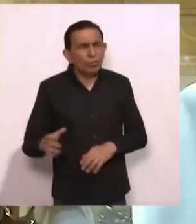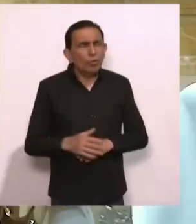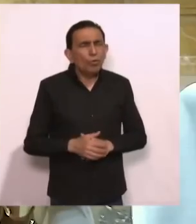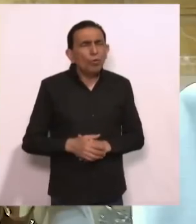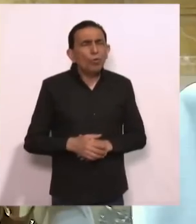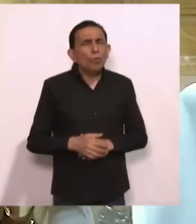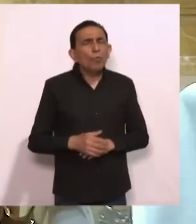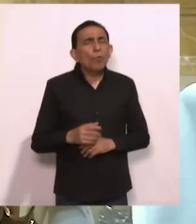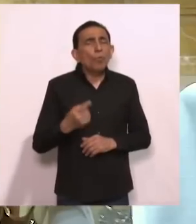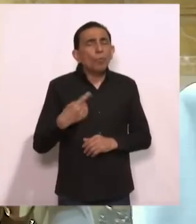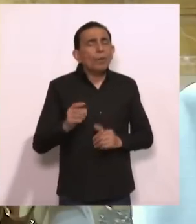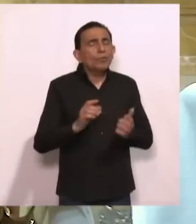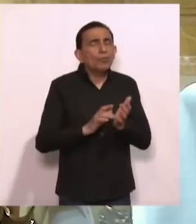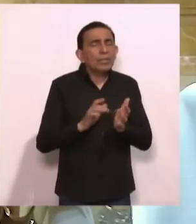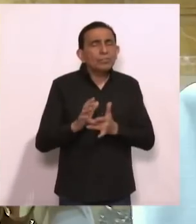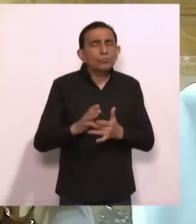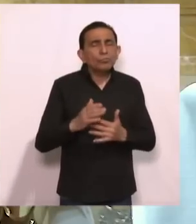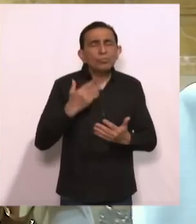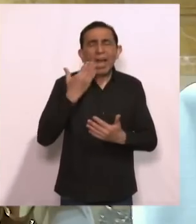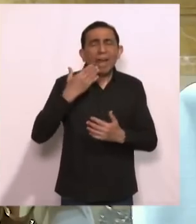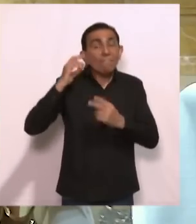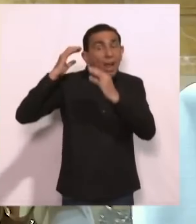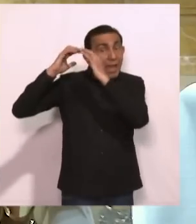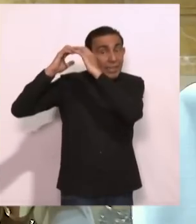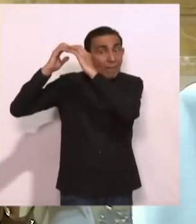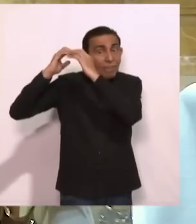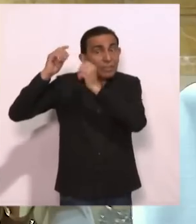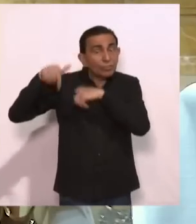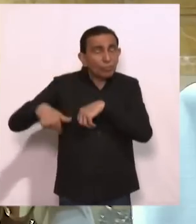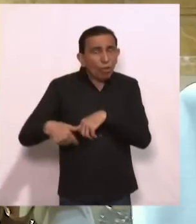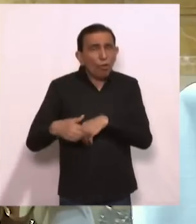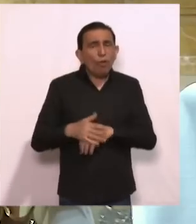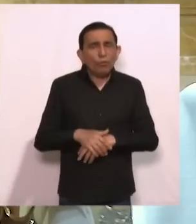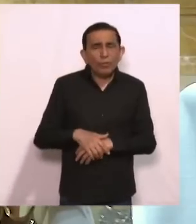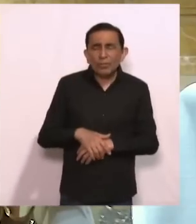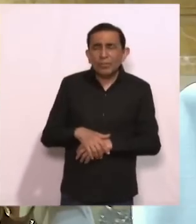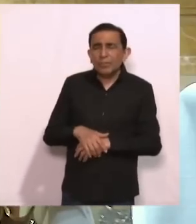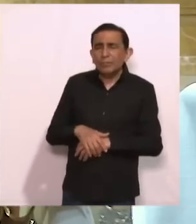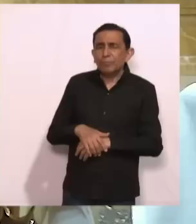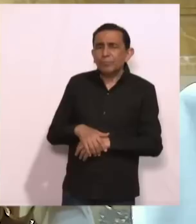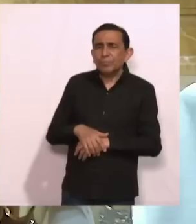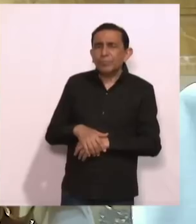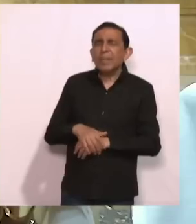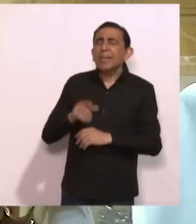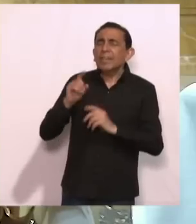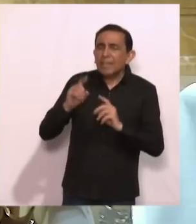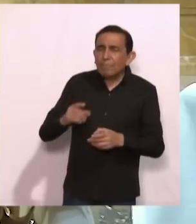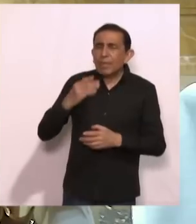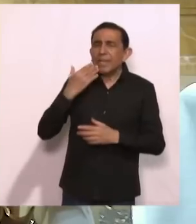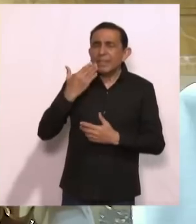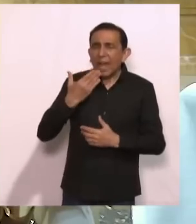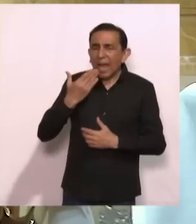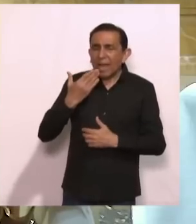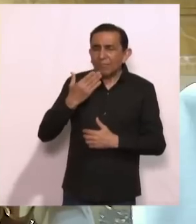Jesús habla de persecución en su nombre, a causa de su nombre, también está hablando